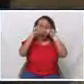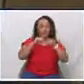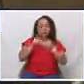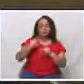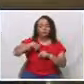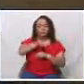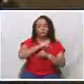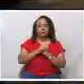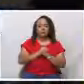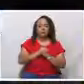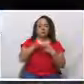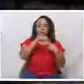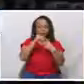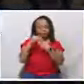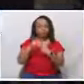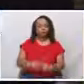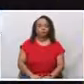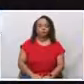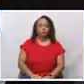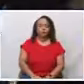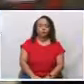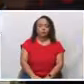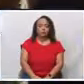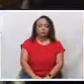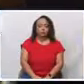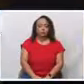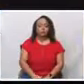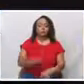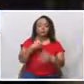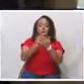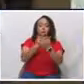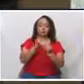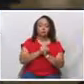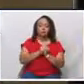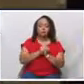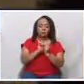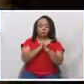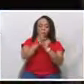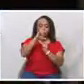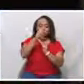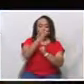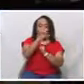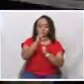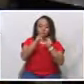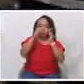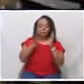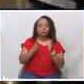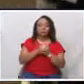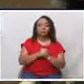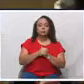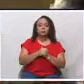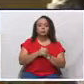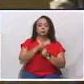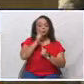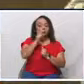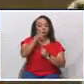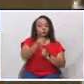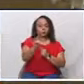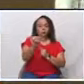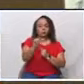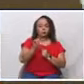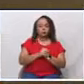dado la prioridad al arribo del paratleta costarricense, que mañana